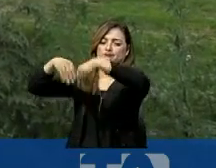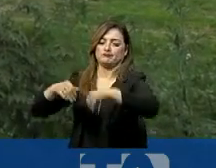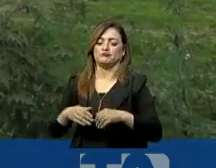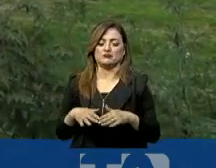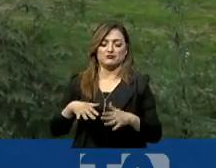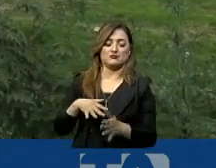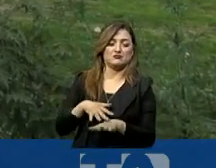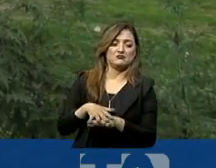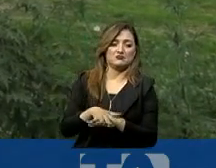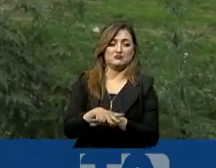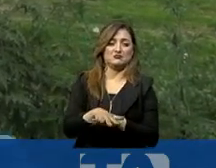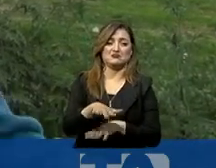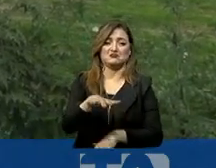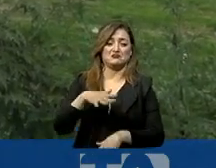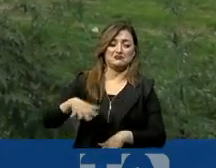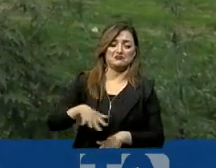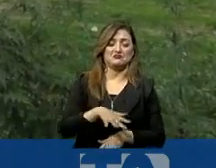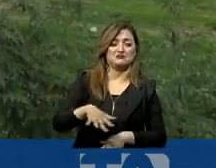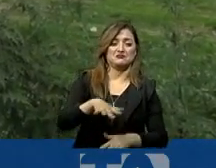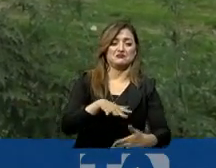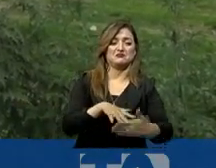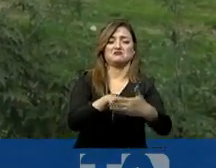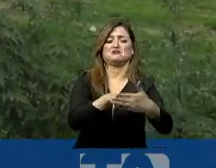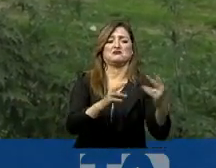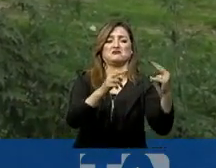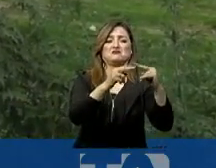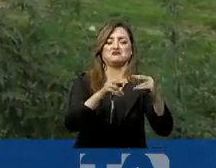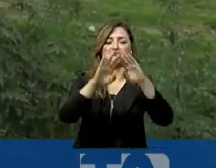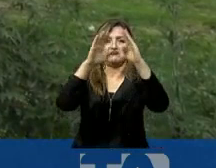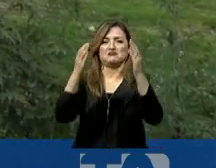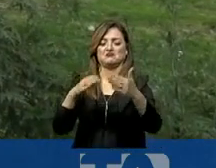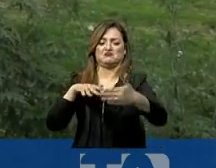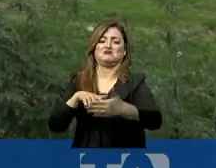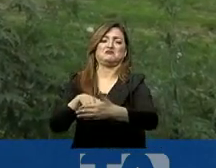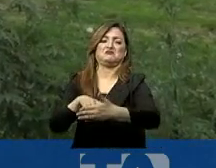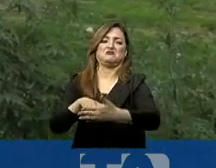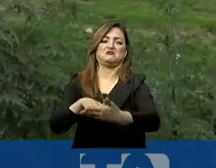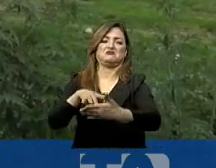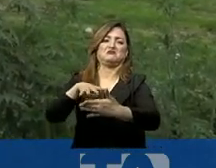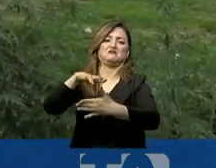estancamientos en los puentes, en los túneles, y esto hace que las aguas se